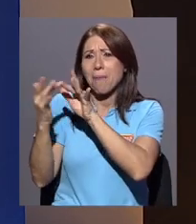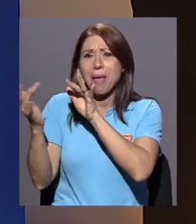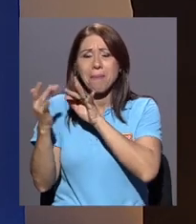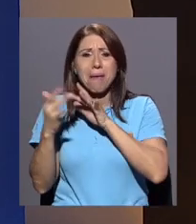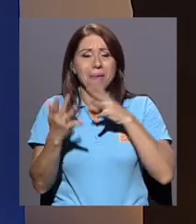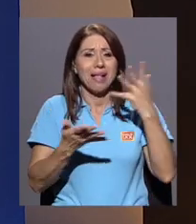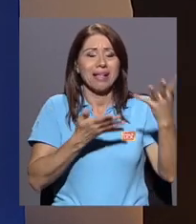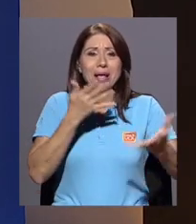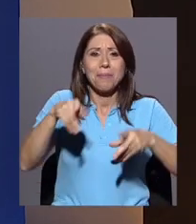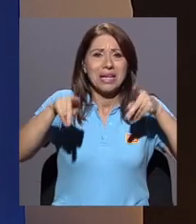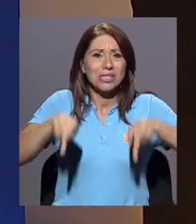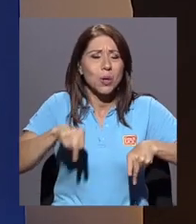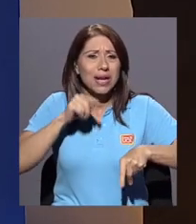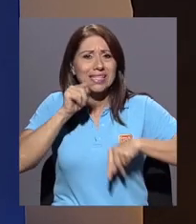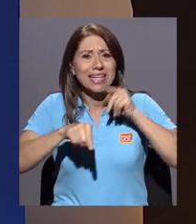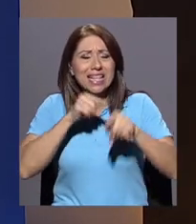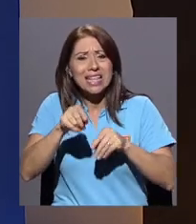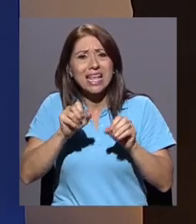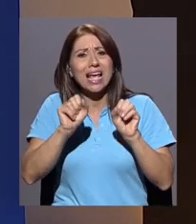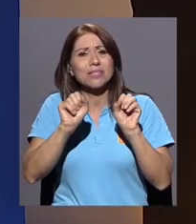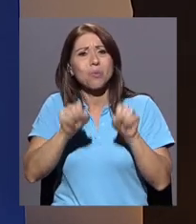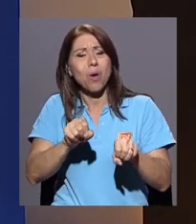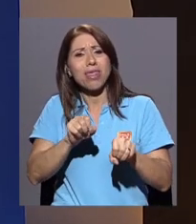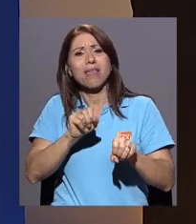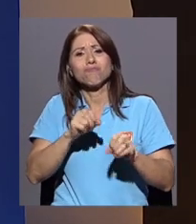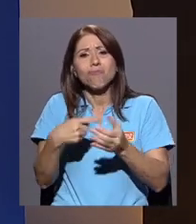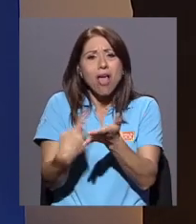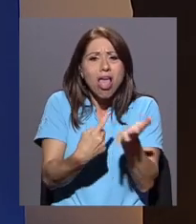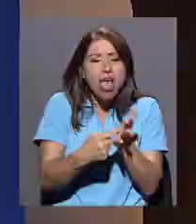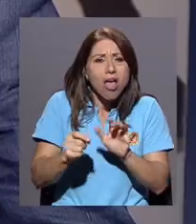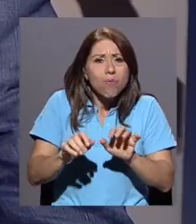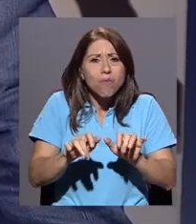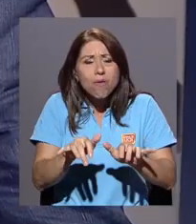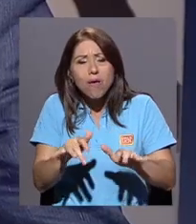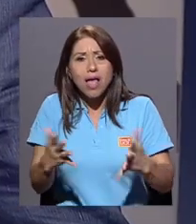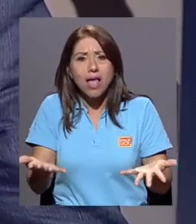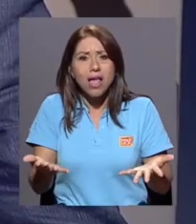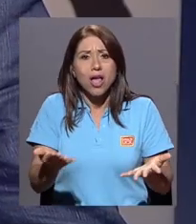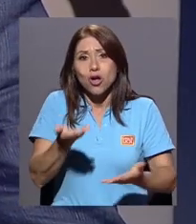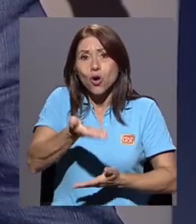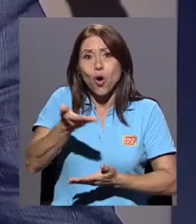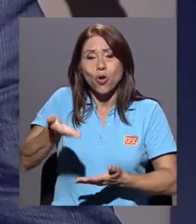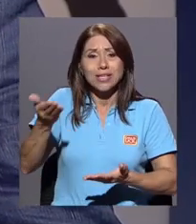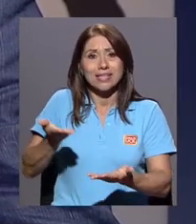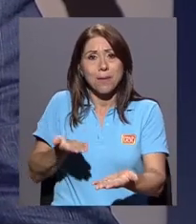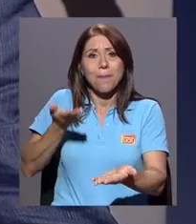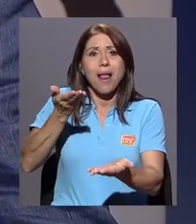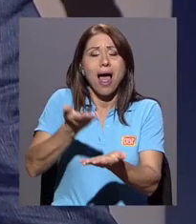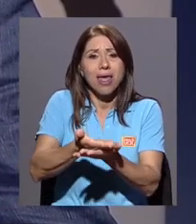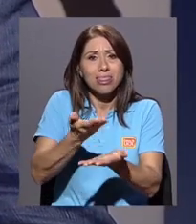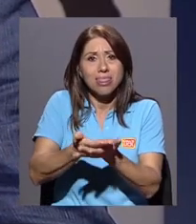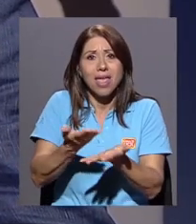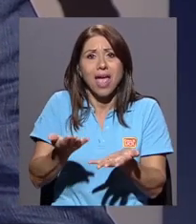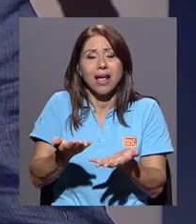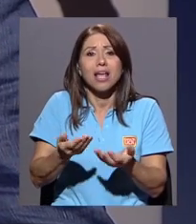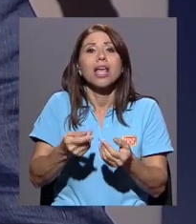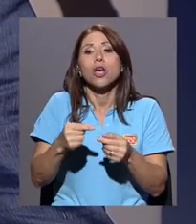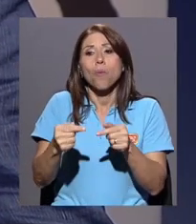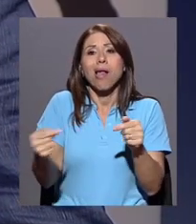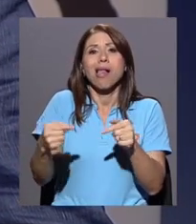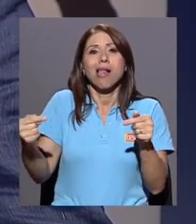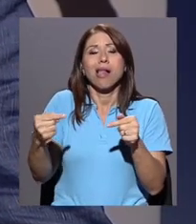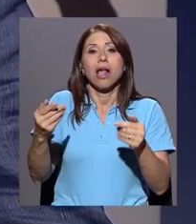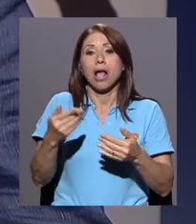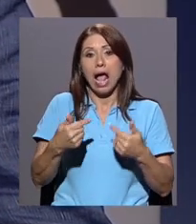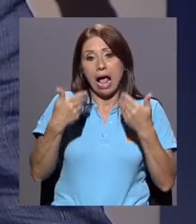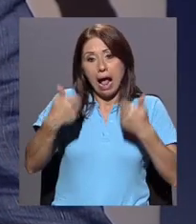formatos de misiles críticos que pueden desmitificar cosas que plantea alguien que puede ser fuente oficial. En ese marco,